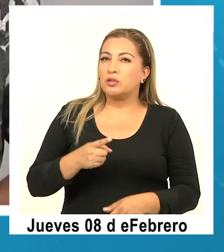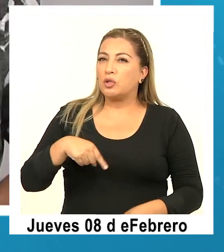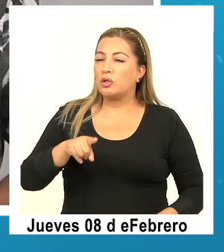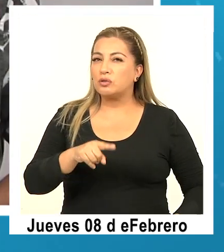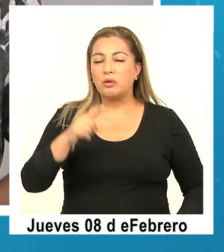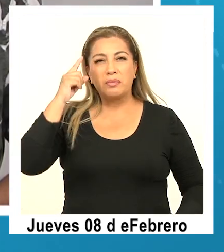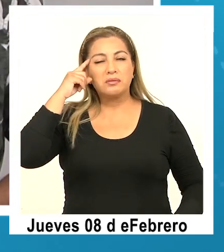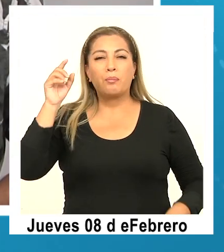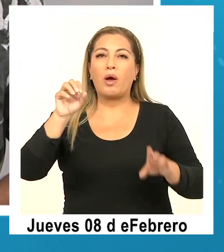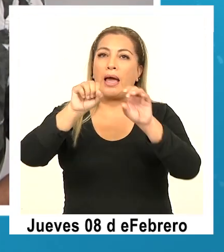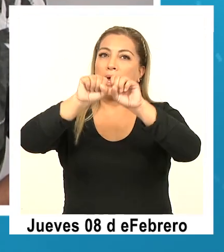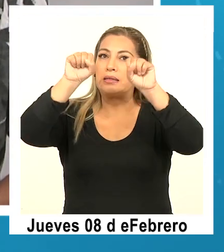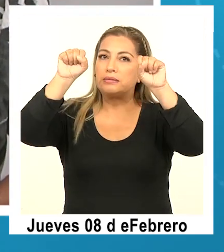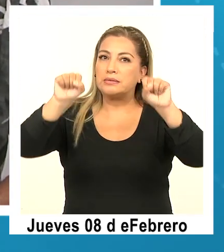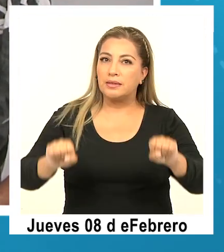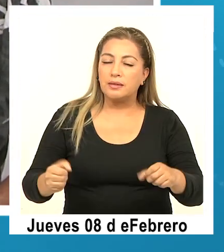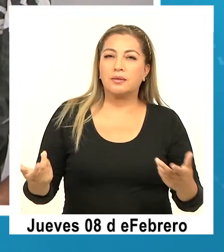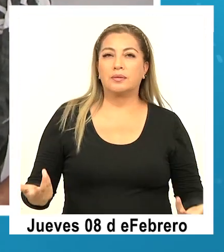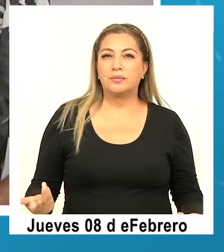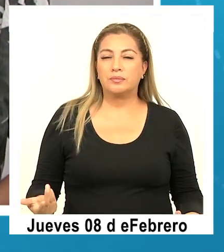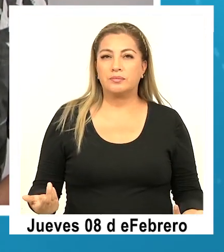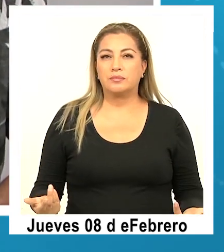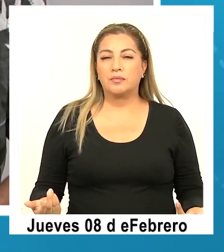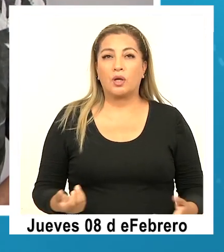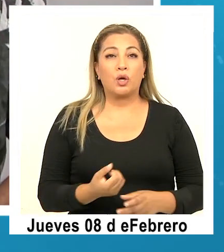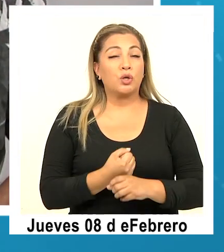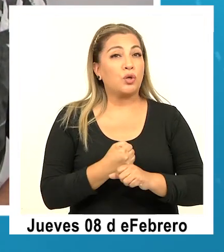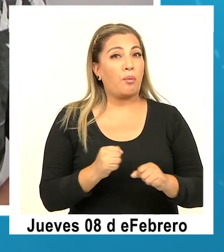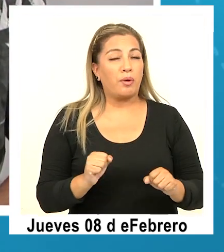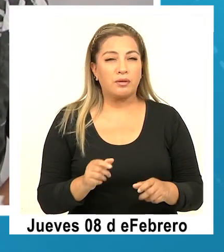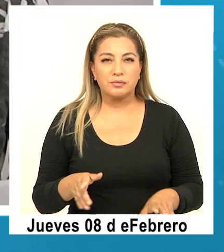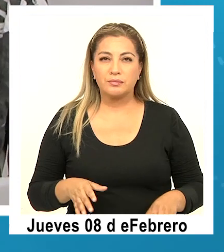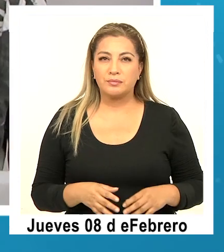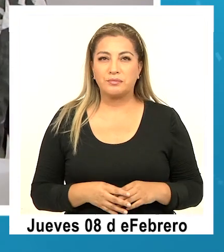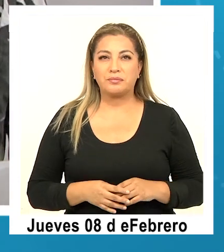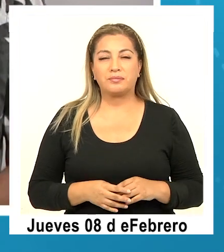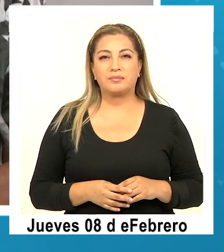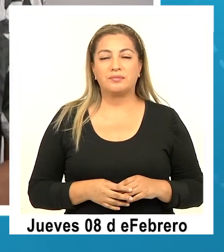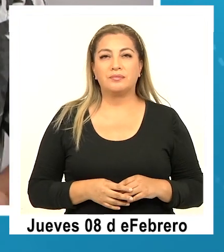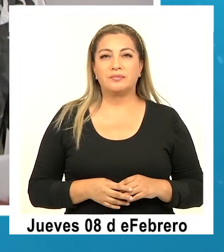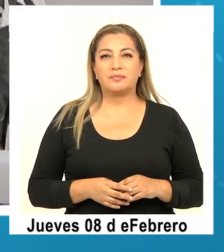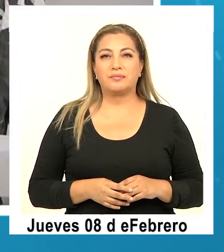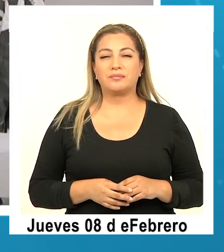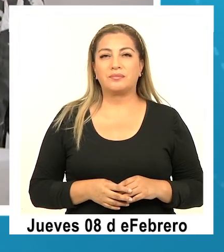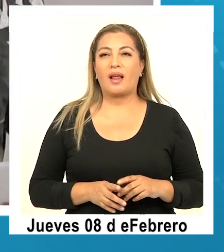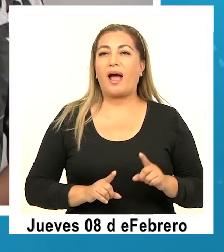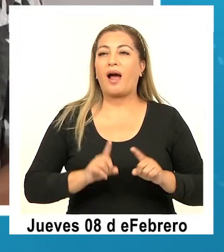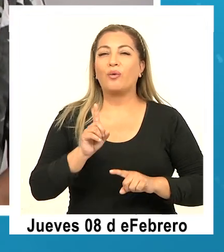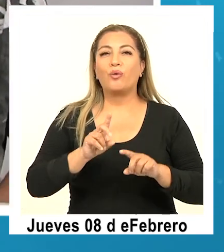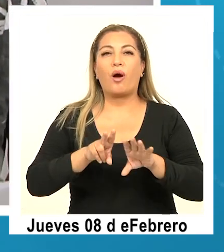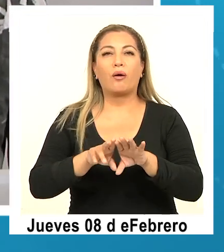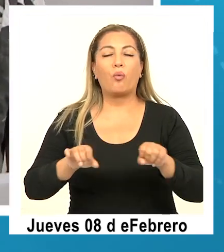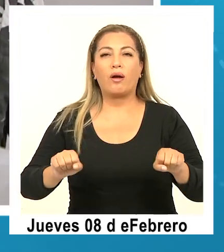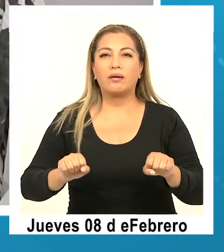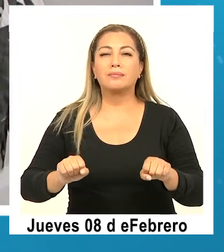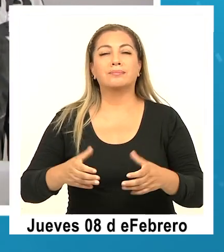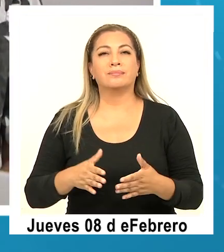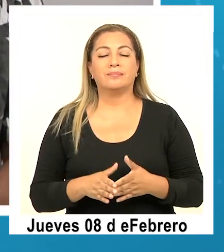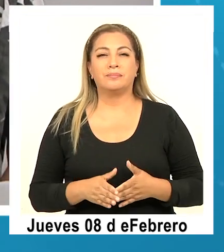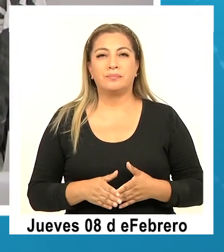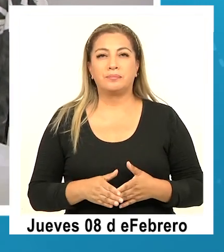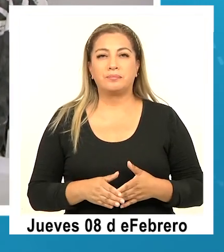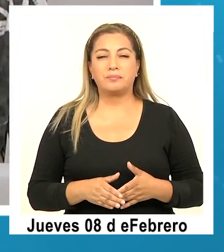que el sistema como tal no permite precisamente, ¿cierto?, a llegar a estos acuerdos, conducir,